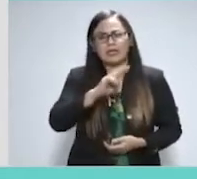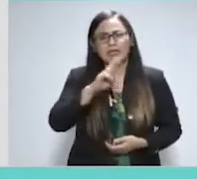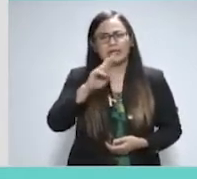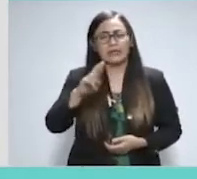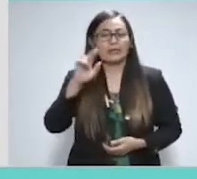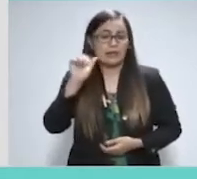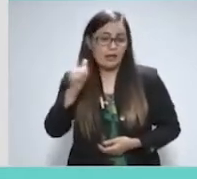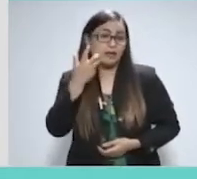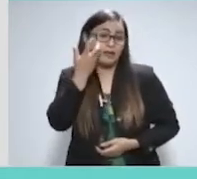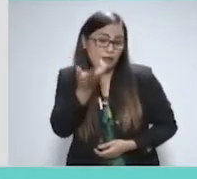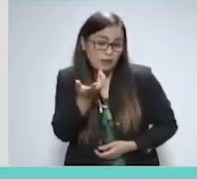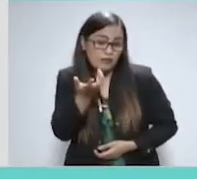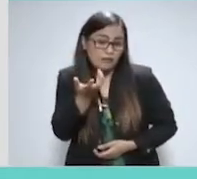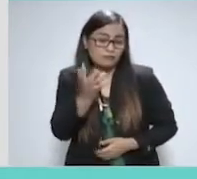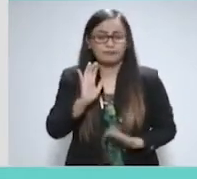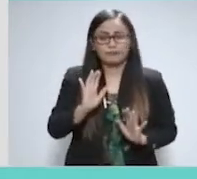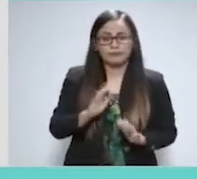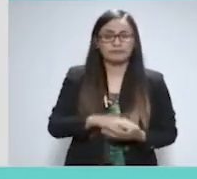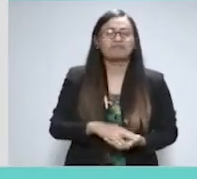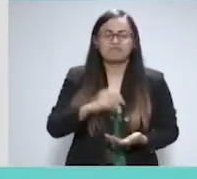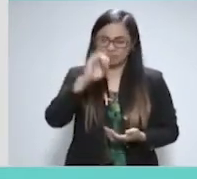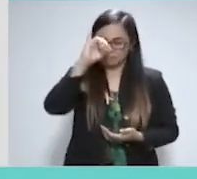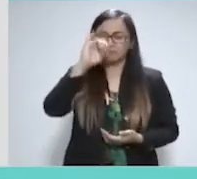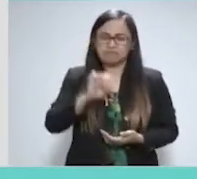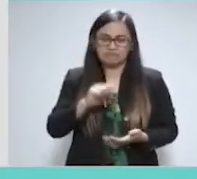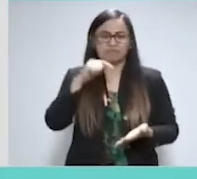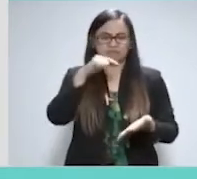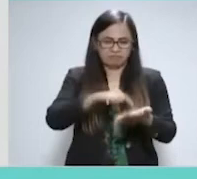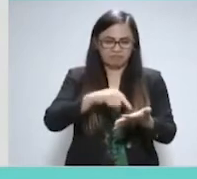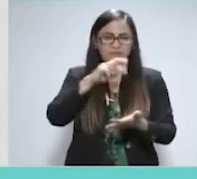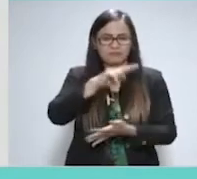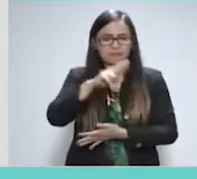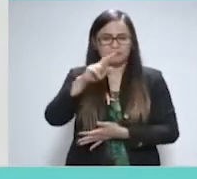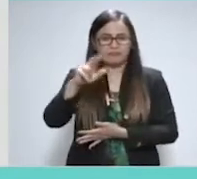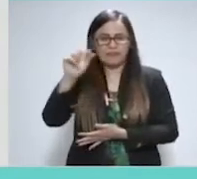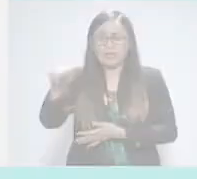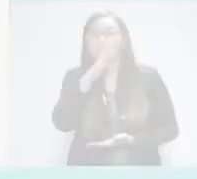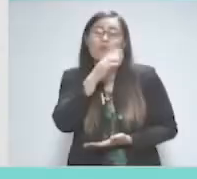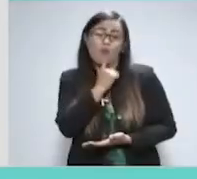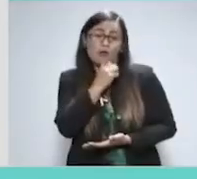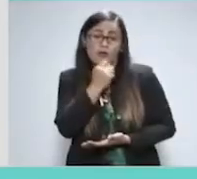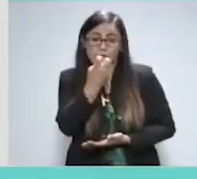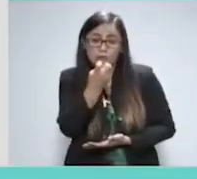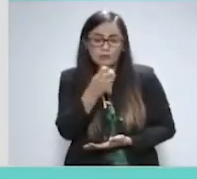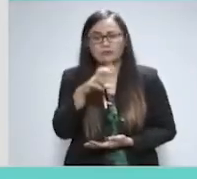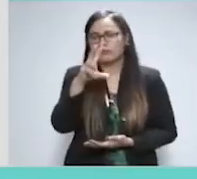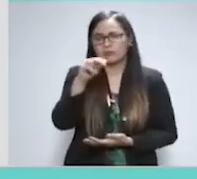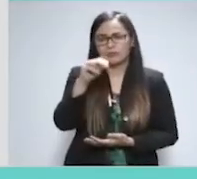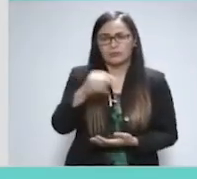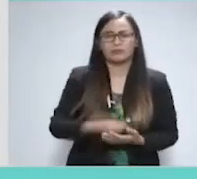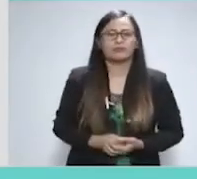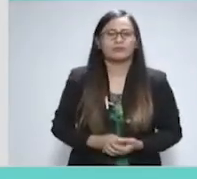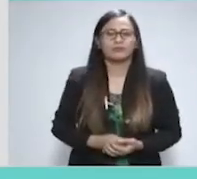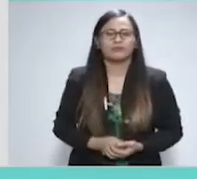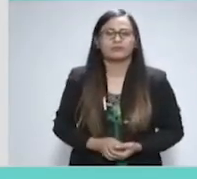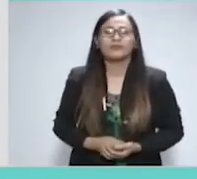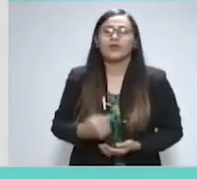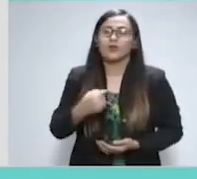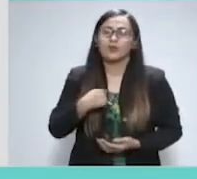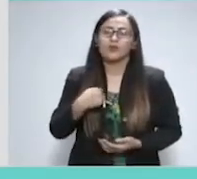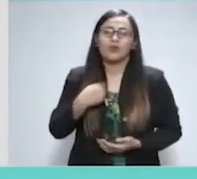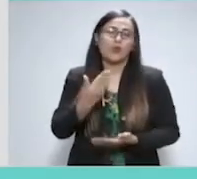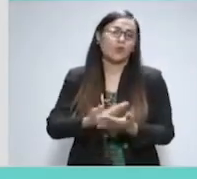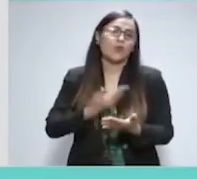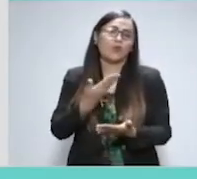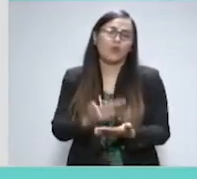revisión. Él introdujo su recurso de revisión por falta de respuesta. Por lo anterior, el sentido que les propongo,